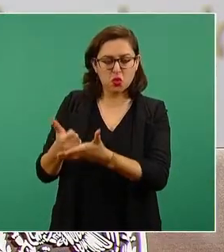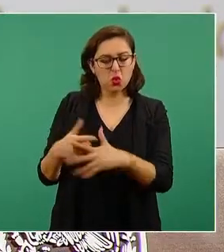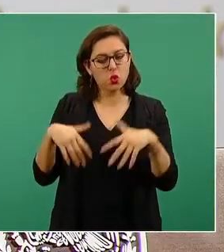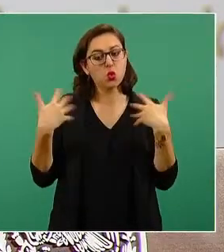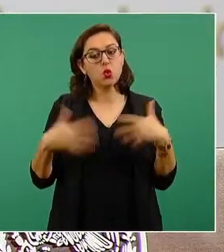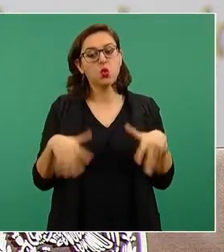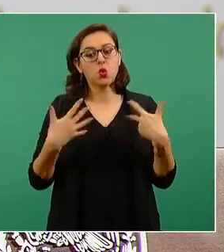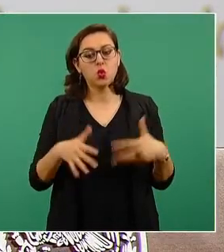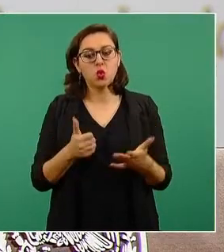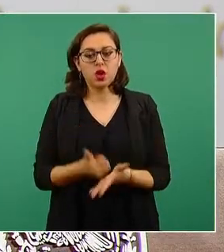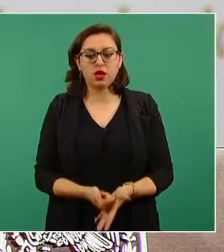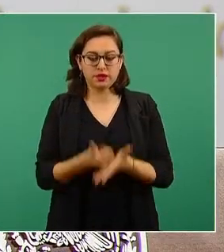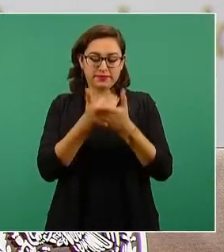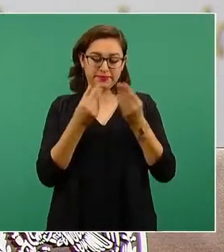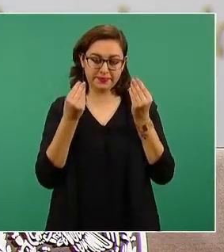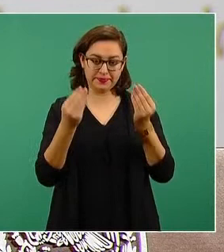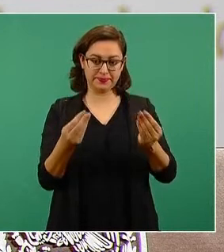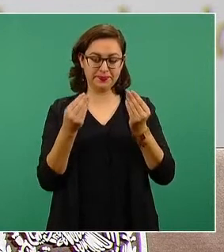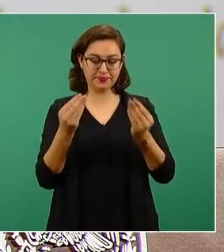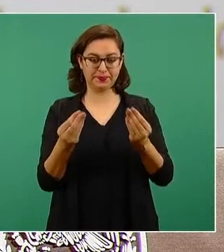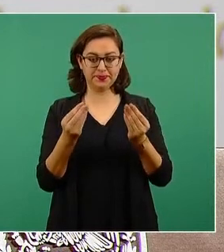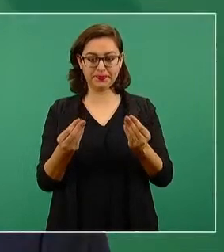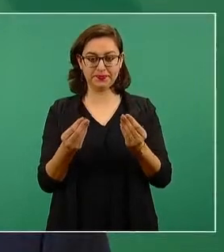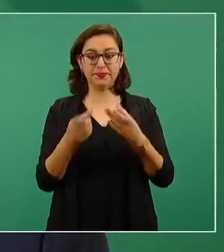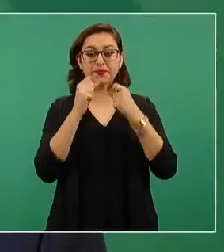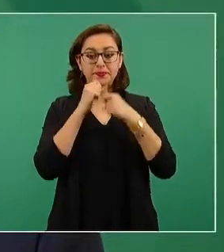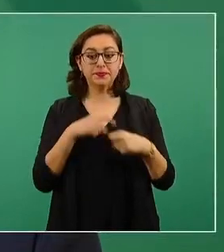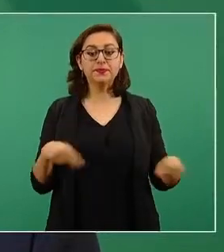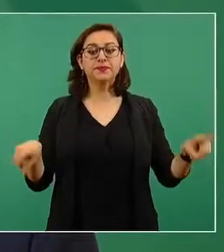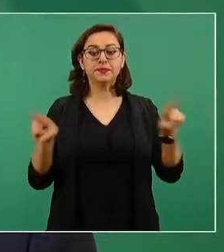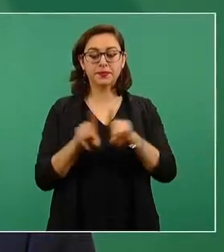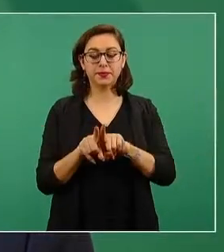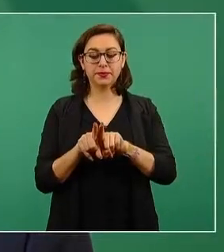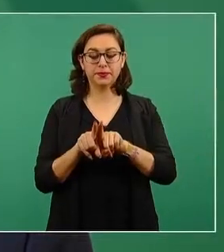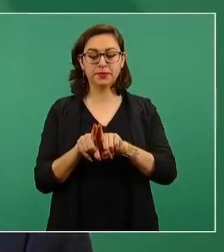bastante y al mismo tiempo